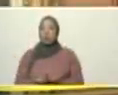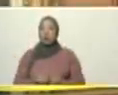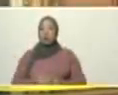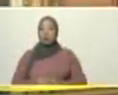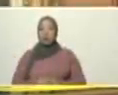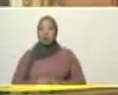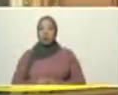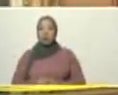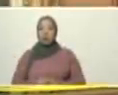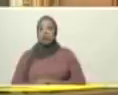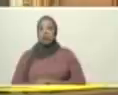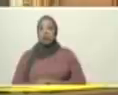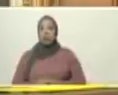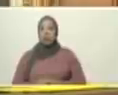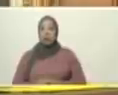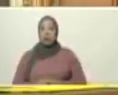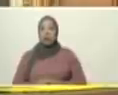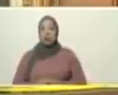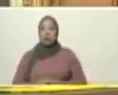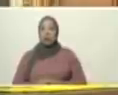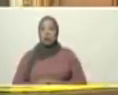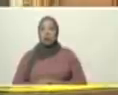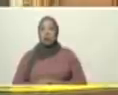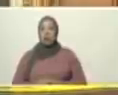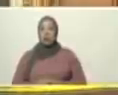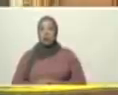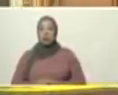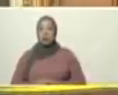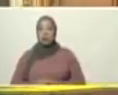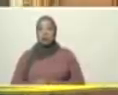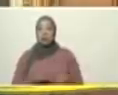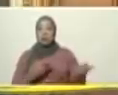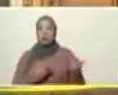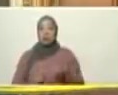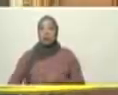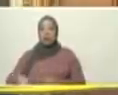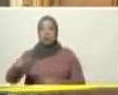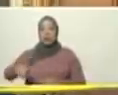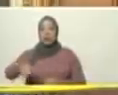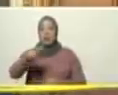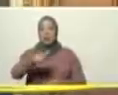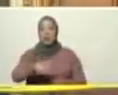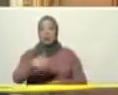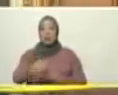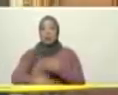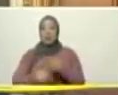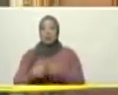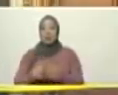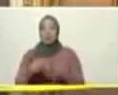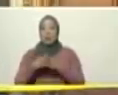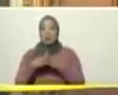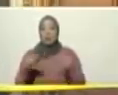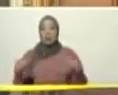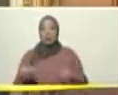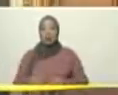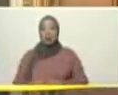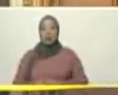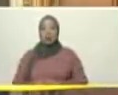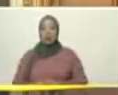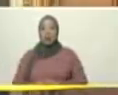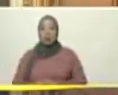Así que este evento nos permite, bueno, conocer la opinión. Me gustaría que algunos de